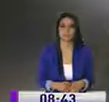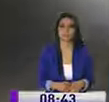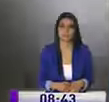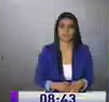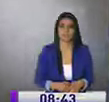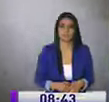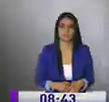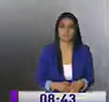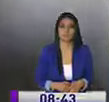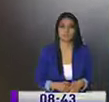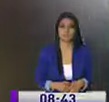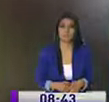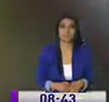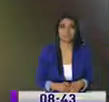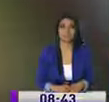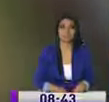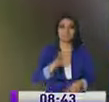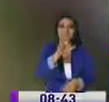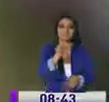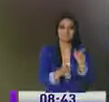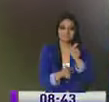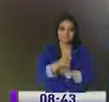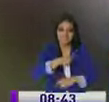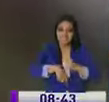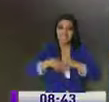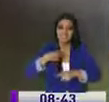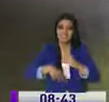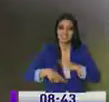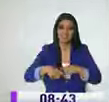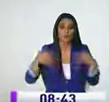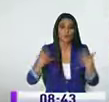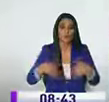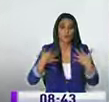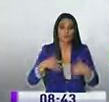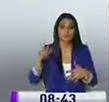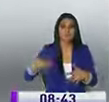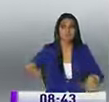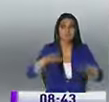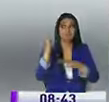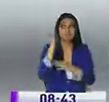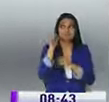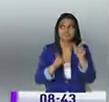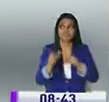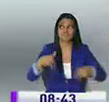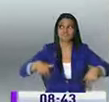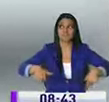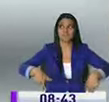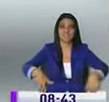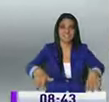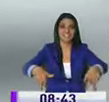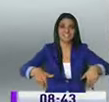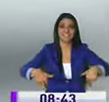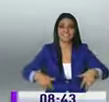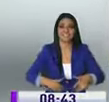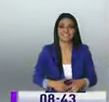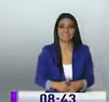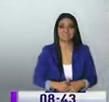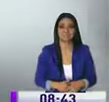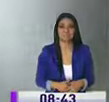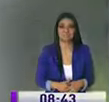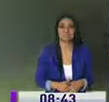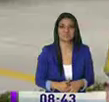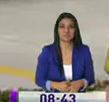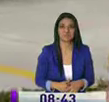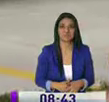de este suceso tres personas resultaron heridas generando conmoción entre los peatones y conductores todos daños serios del vehículo